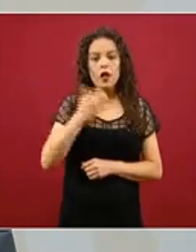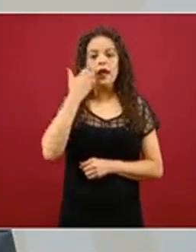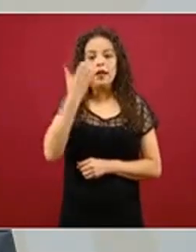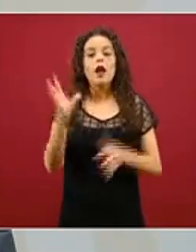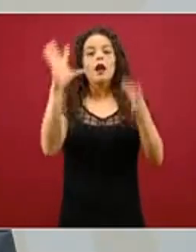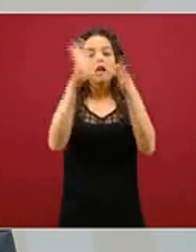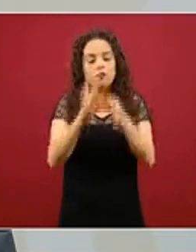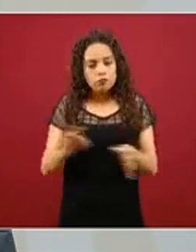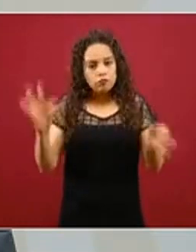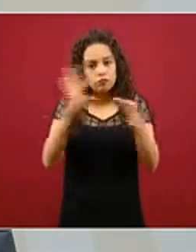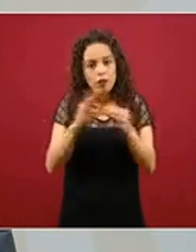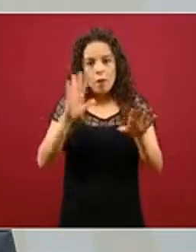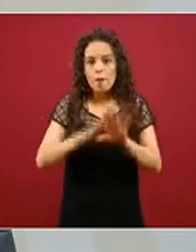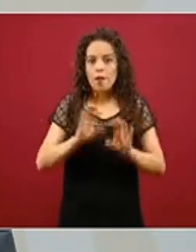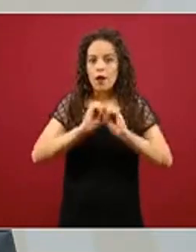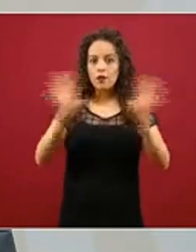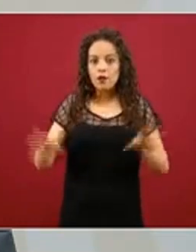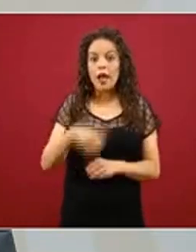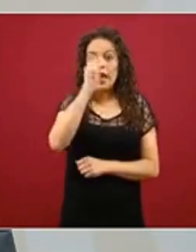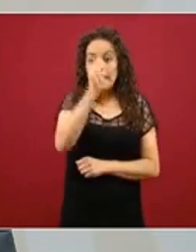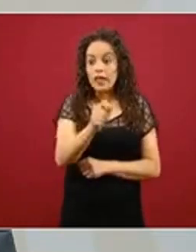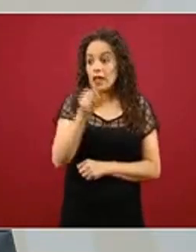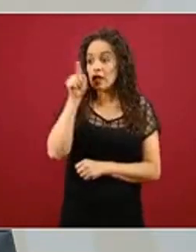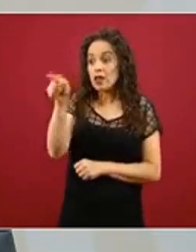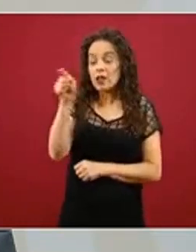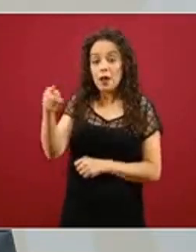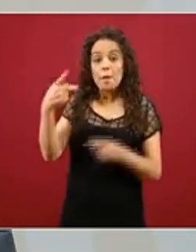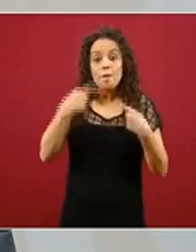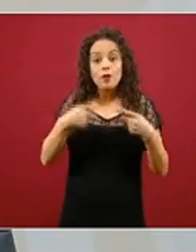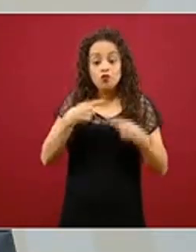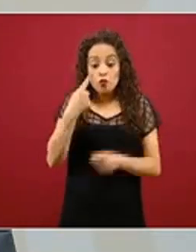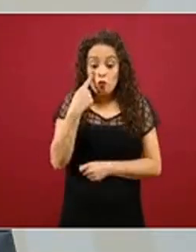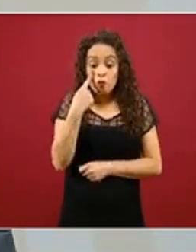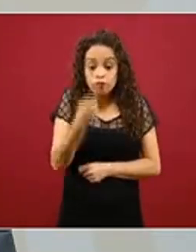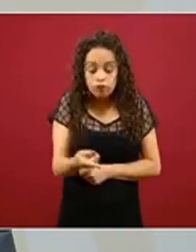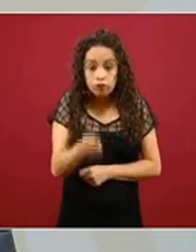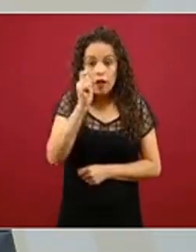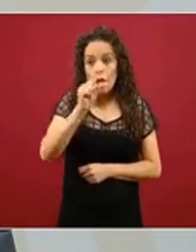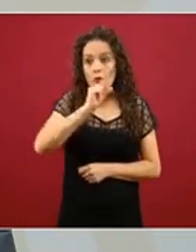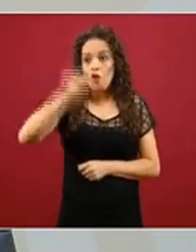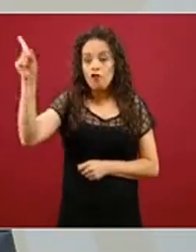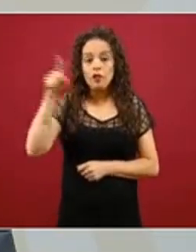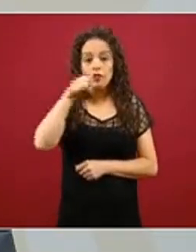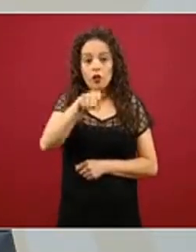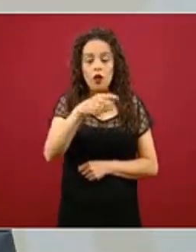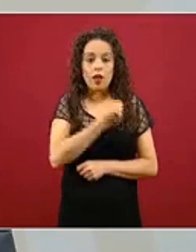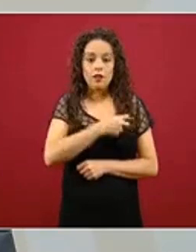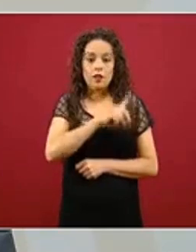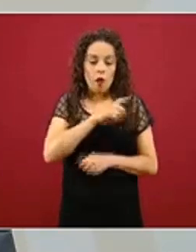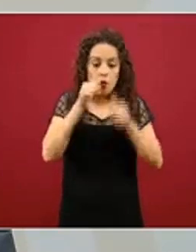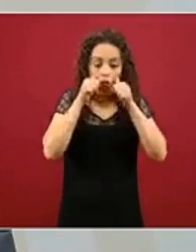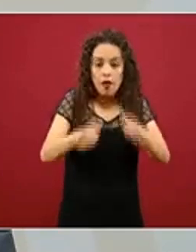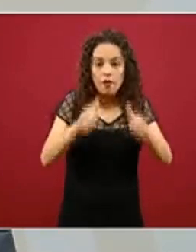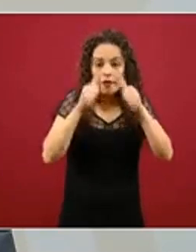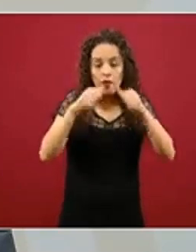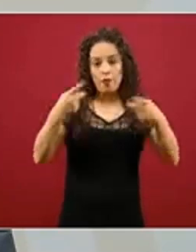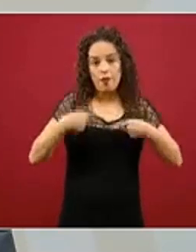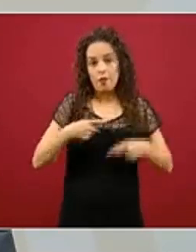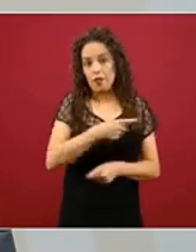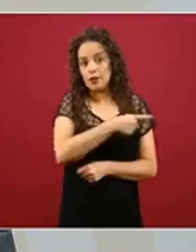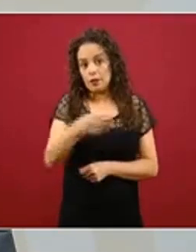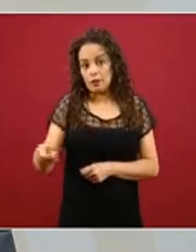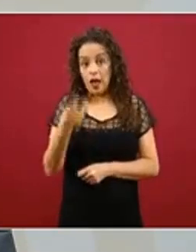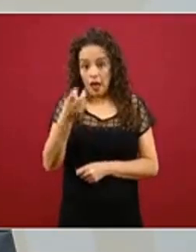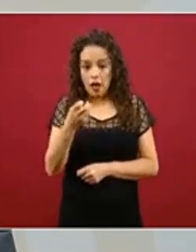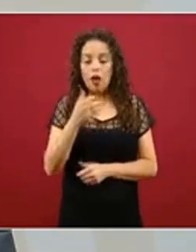quienes lo viven de manera directa por ser los profesionales y las profesionales de la salud que atienden a los pacientes y las pacientes. Eso lo